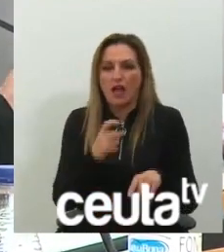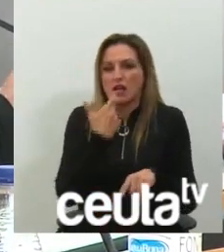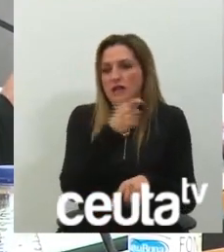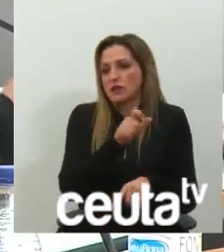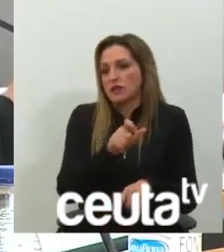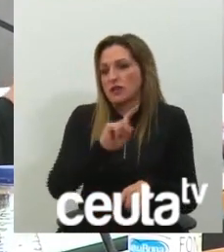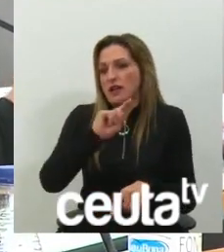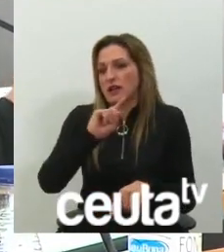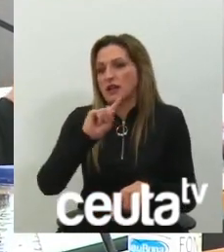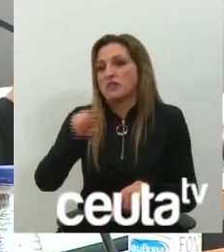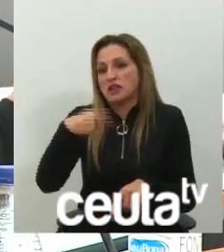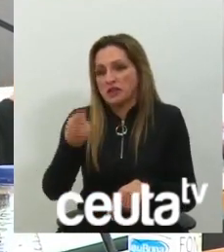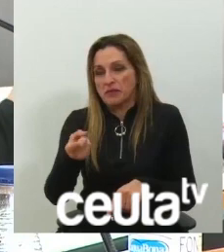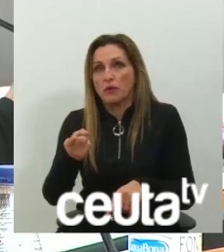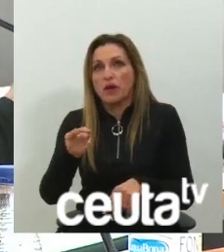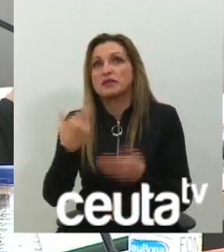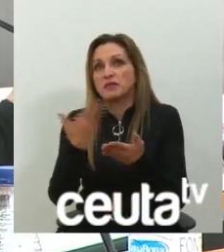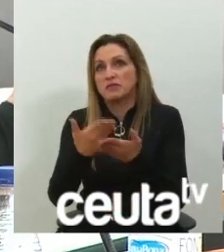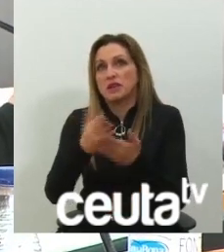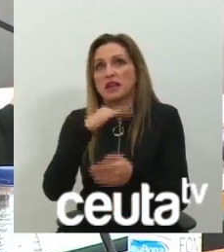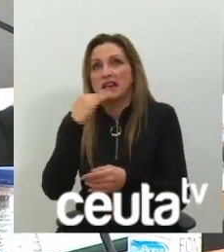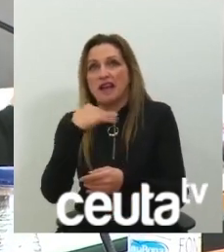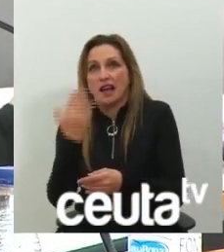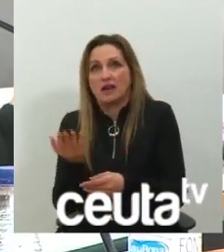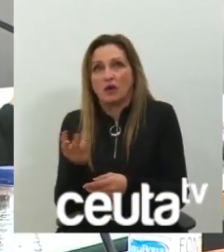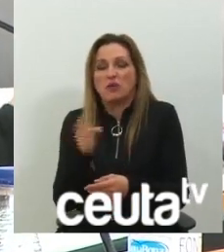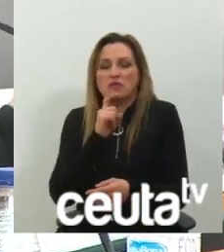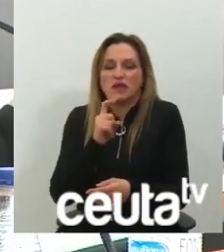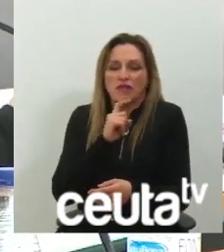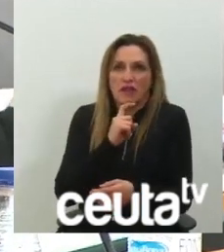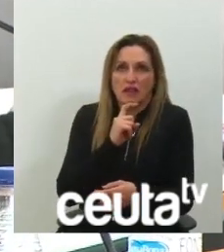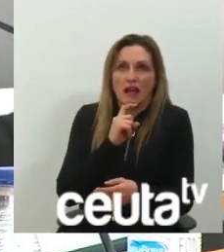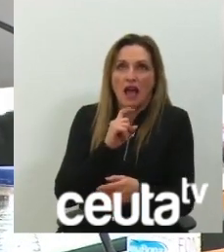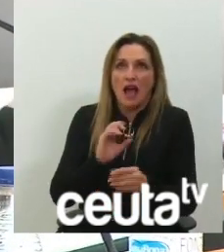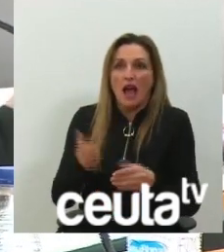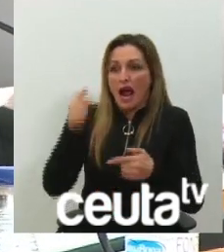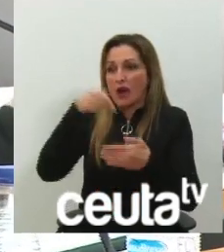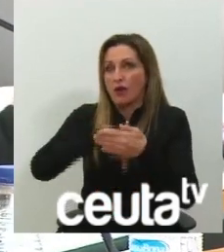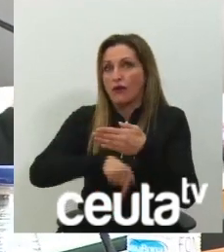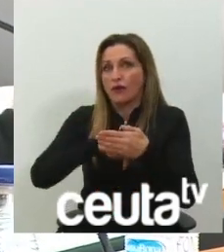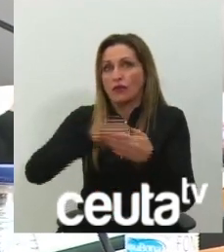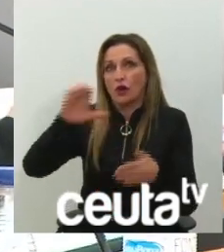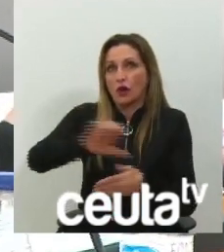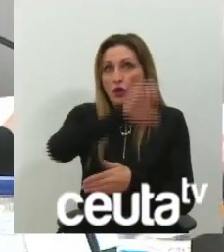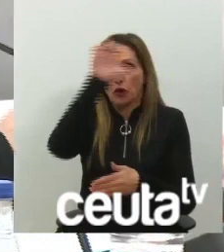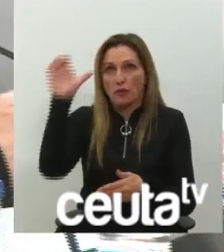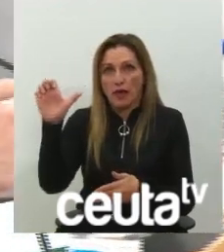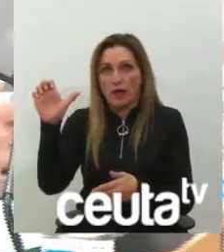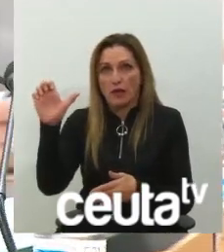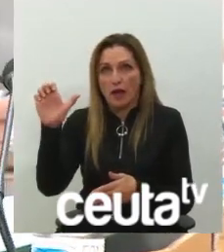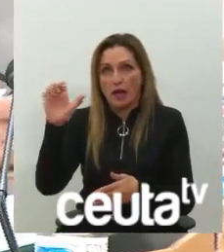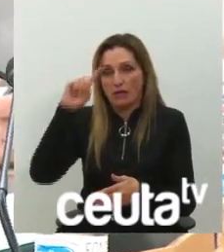pedirle algo o sea pero bueno aquí en los fondos europeos a europa es a europa que es un estercolero multicultural